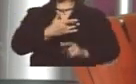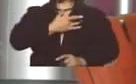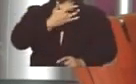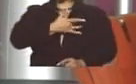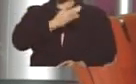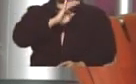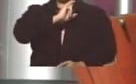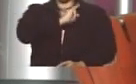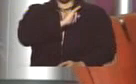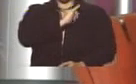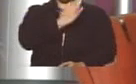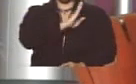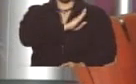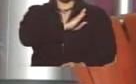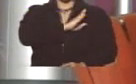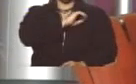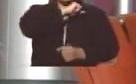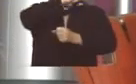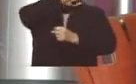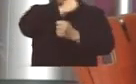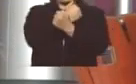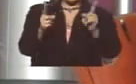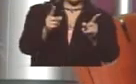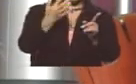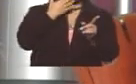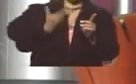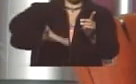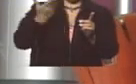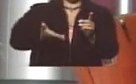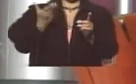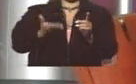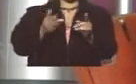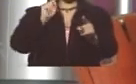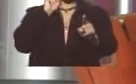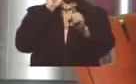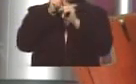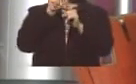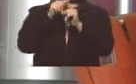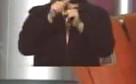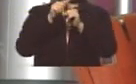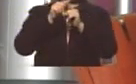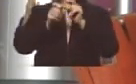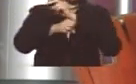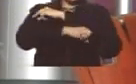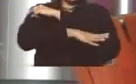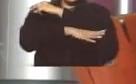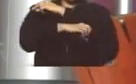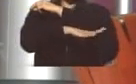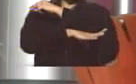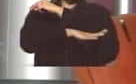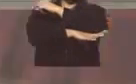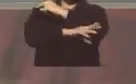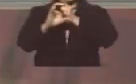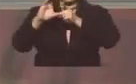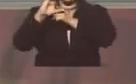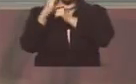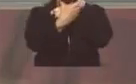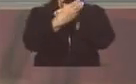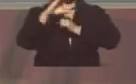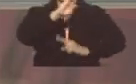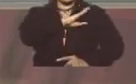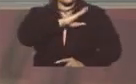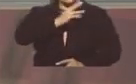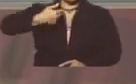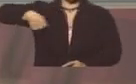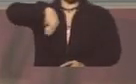a tener sentido de pertenencia e identidad nacional a través del joropo. El joropo lo tomamos como una excusa para sensibilizar a los niños. ¿Cuán